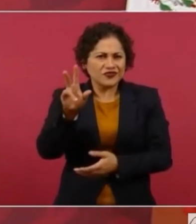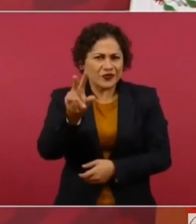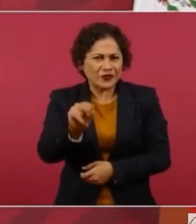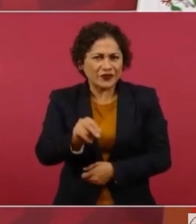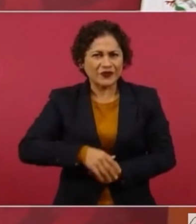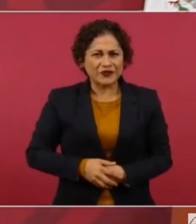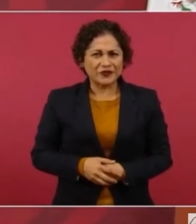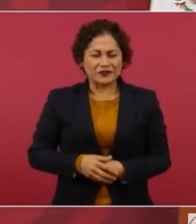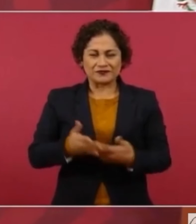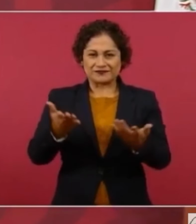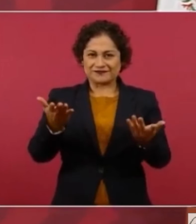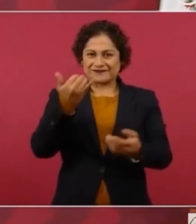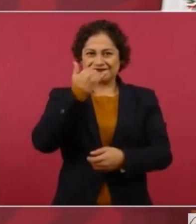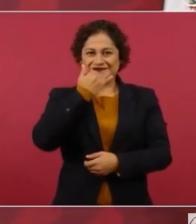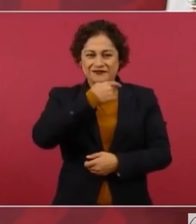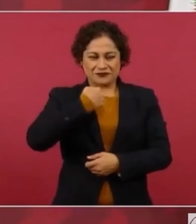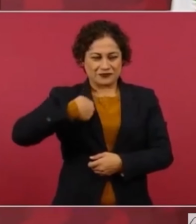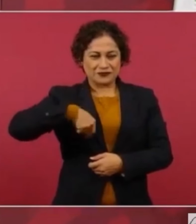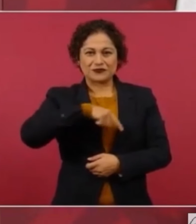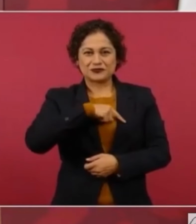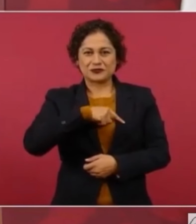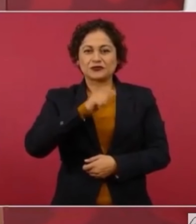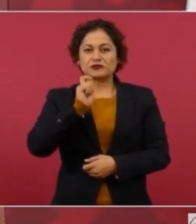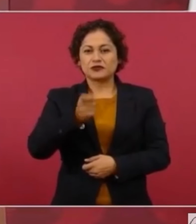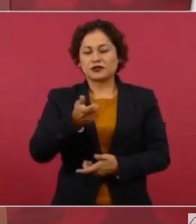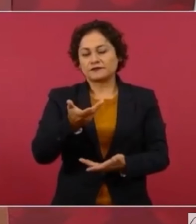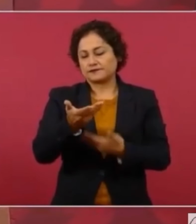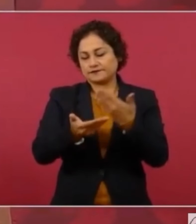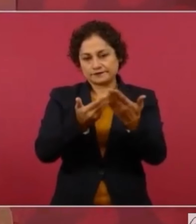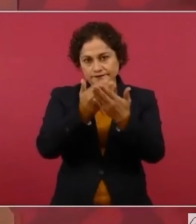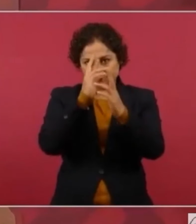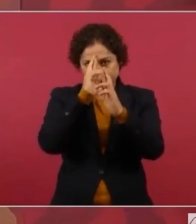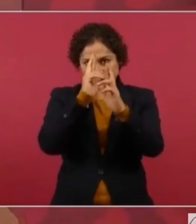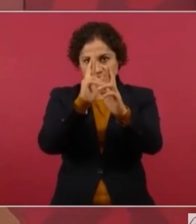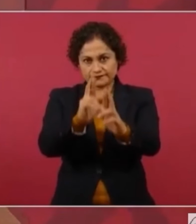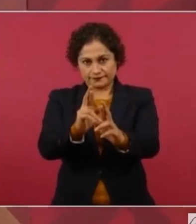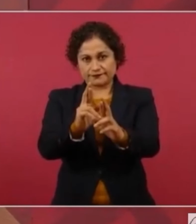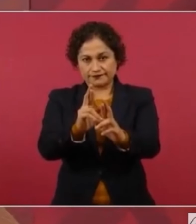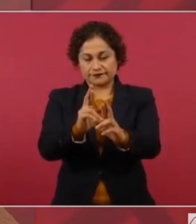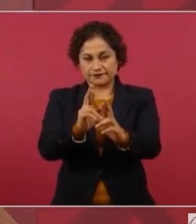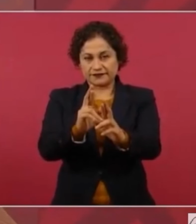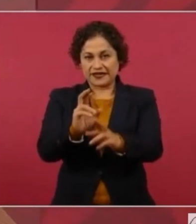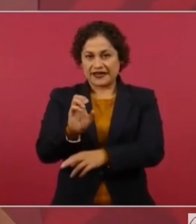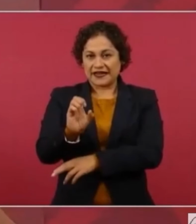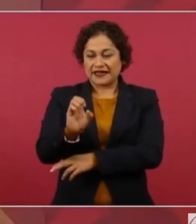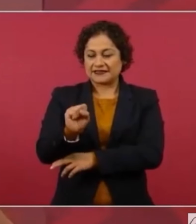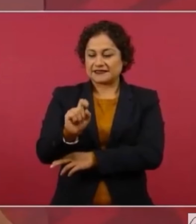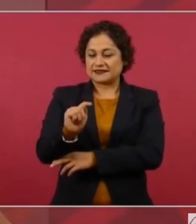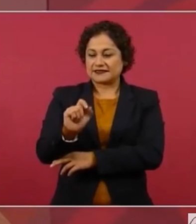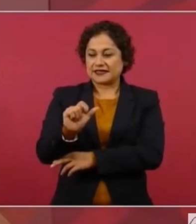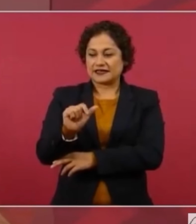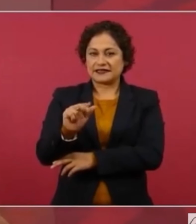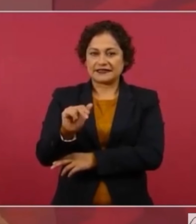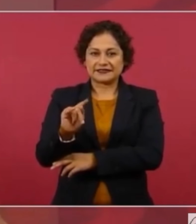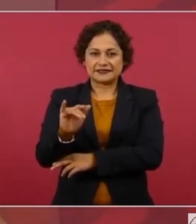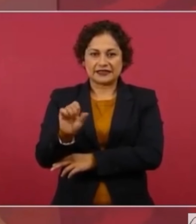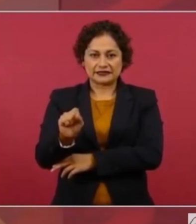si no somos, con todo respeto, estalinistas, ¿para qué las purgas?